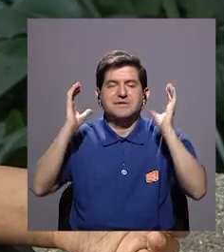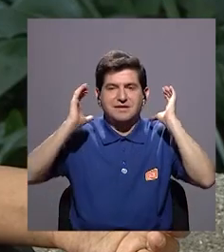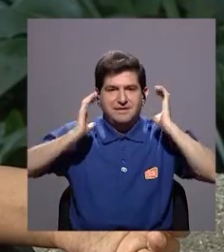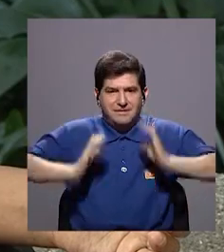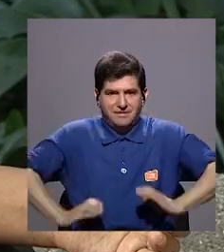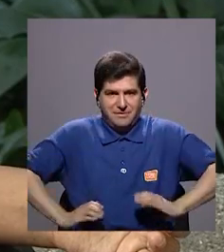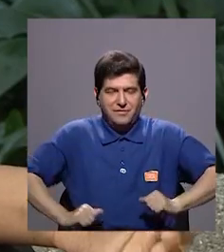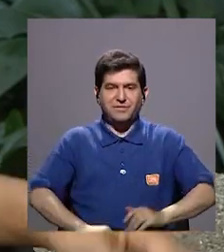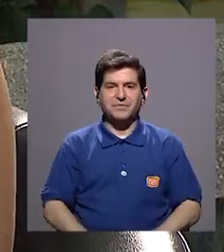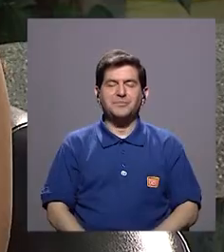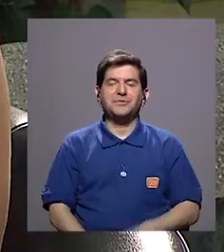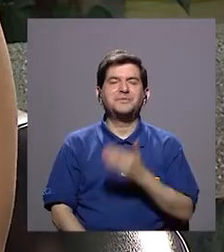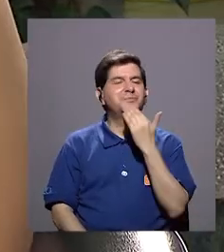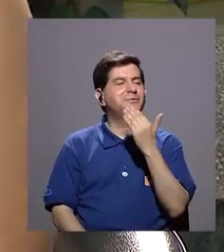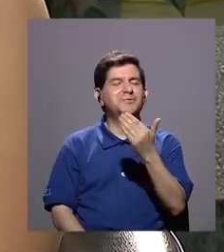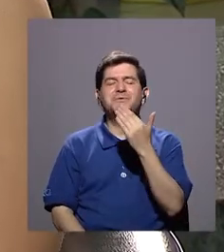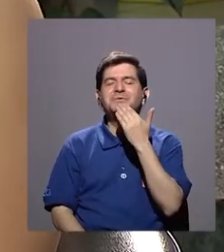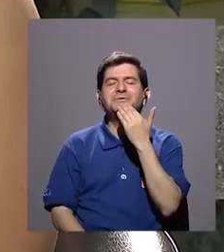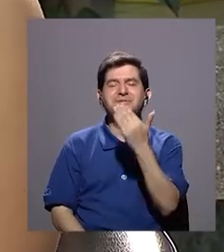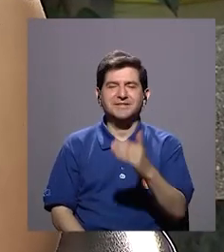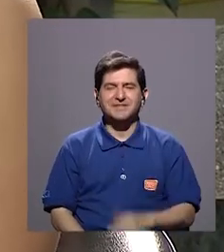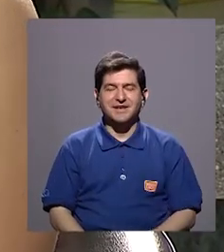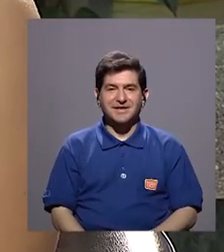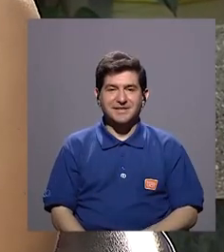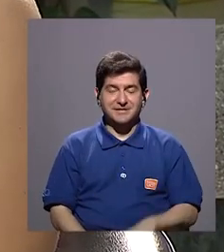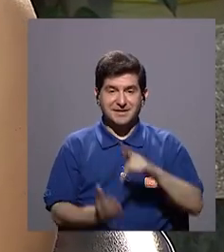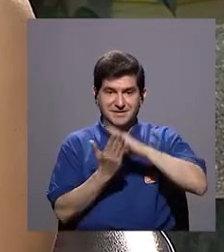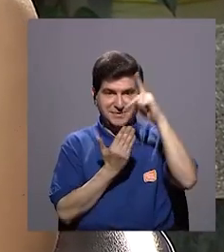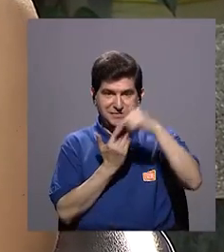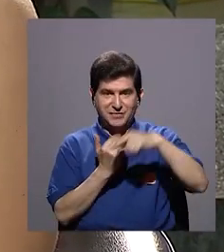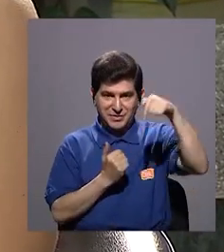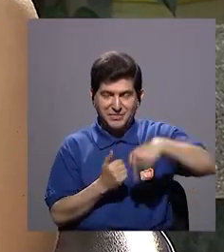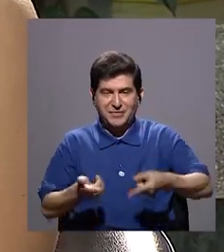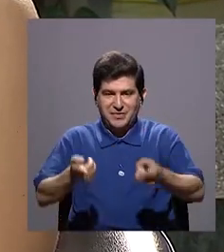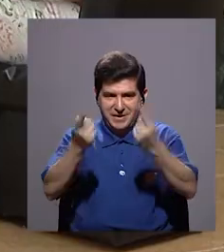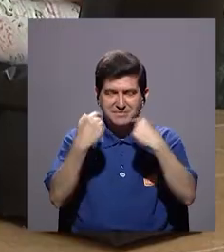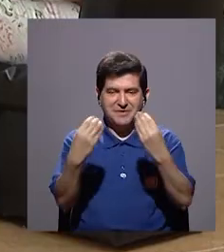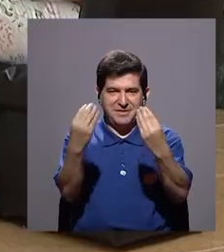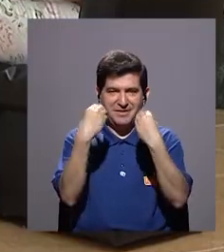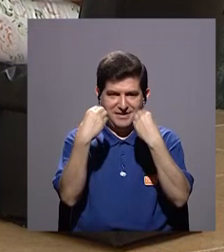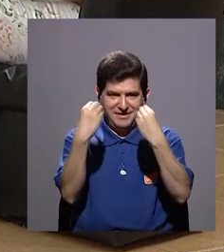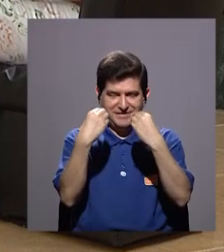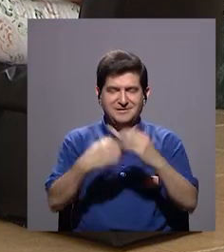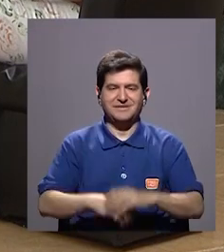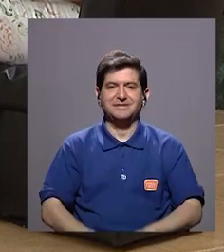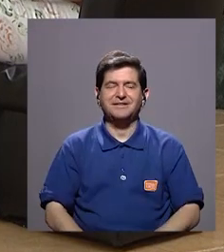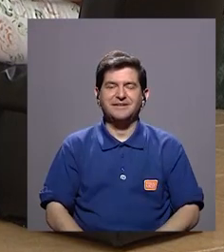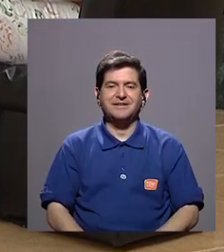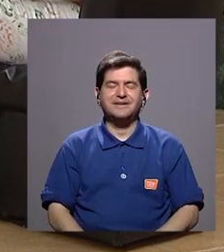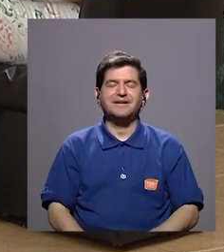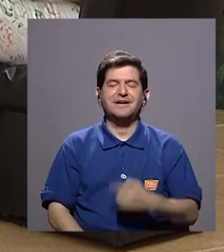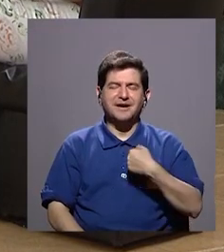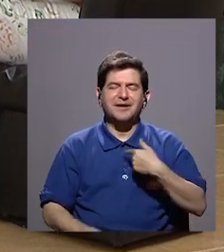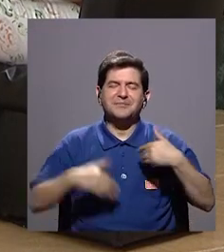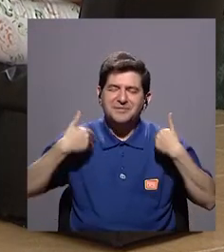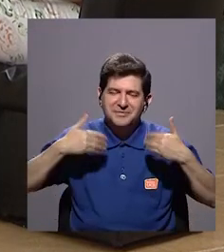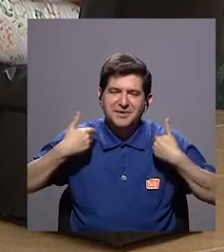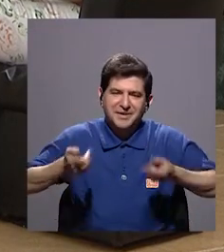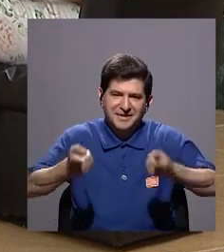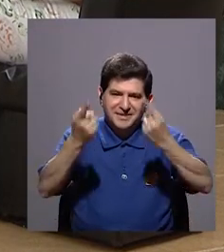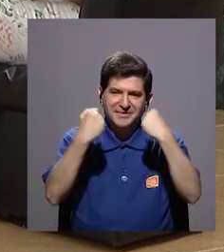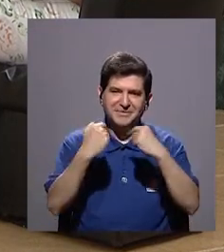cuerpo, ¿verdad? Leonor, muchísimas gracias por este espacio. Muchísimas gracias. Por enseñarnos. Gracias a ustedes. Me encantó estar